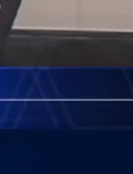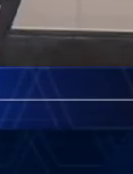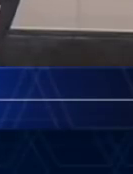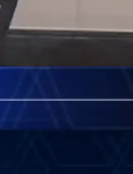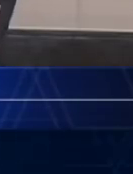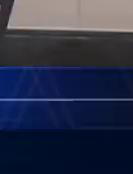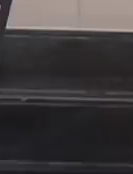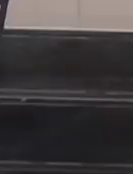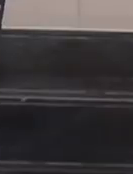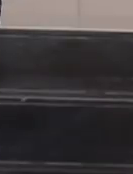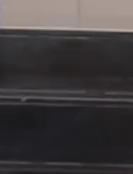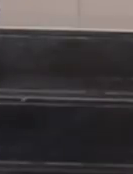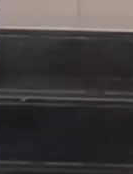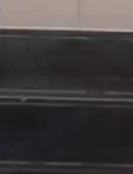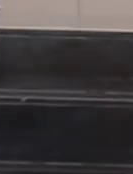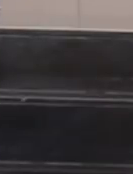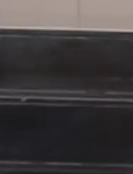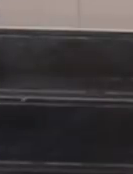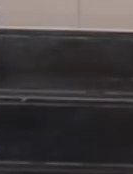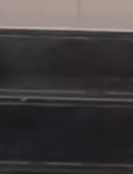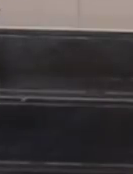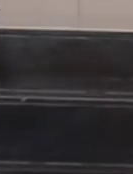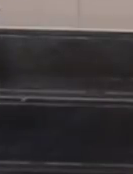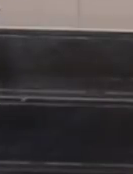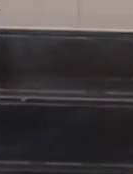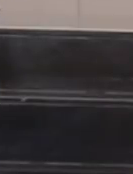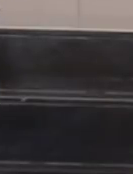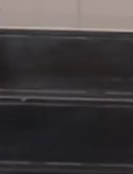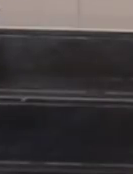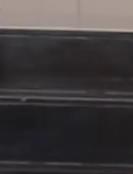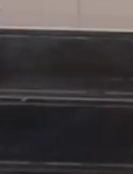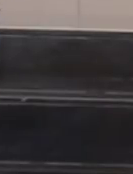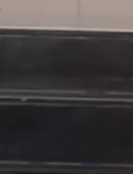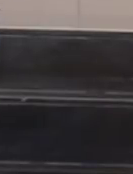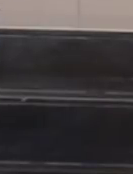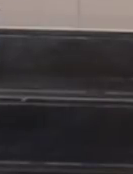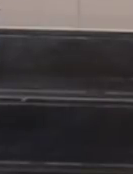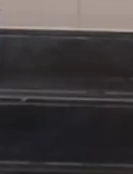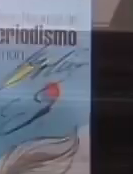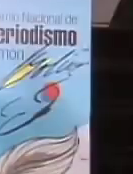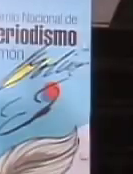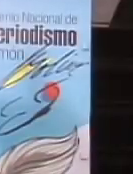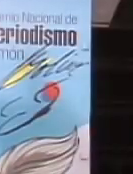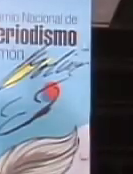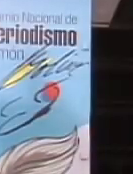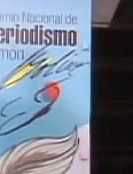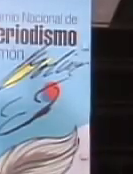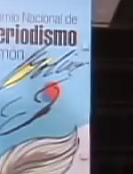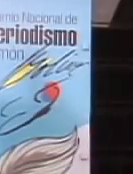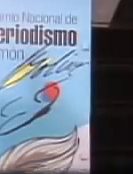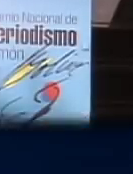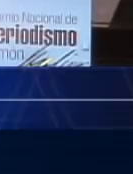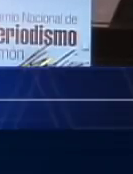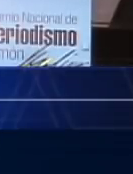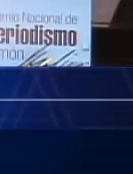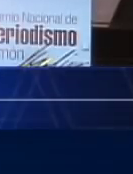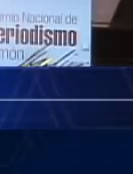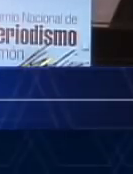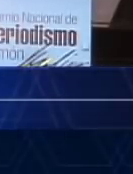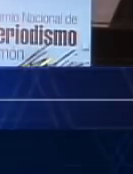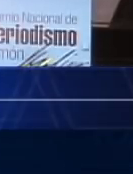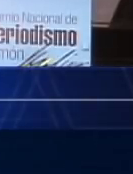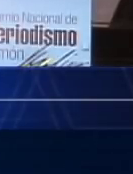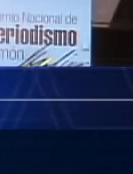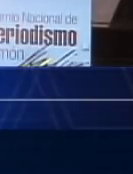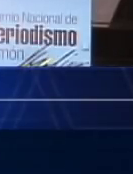hace cada vez más fuerte. Nicolás Maduro, jefe del Estado, informa que afinan el programa económico para el crecimiento y la